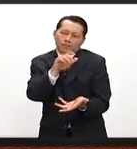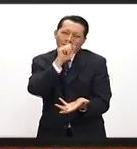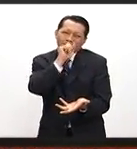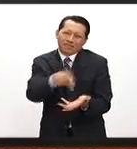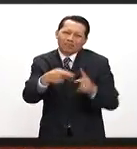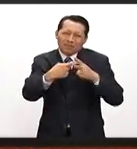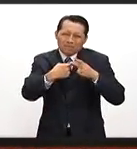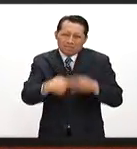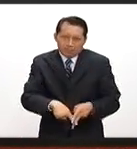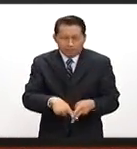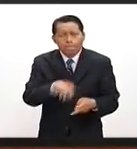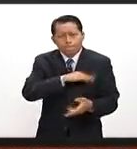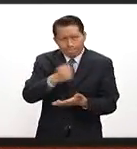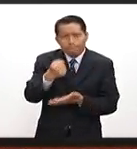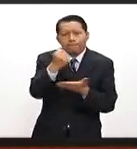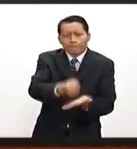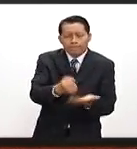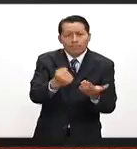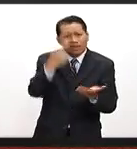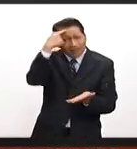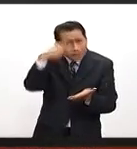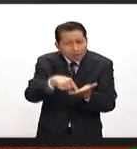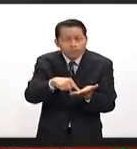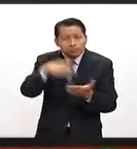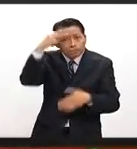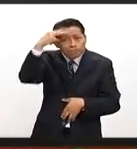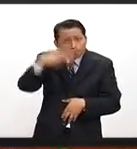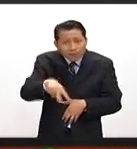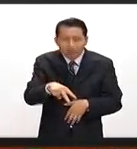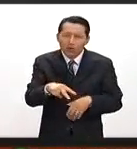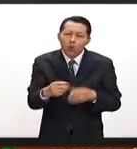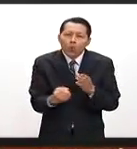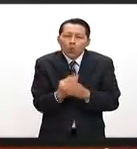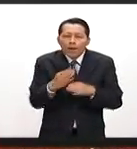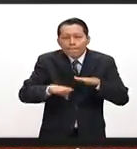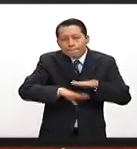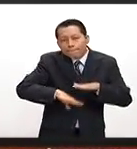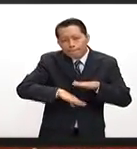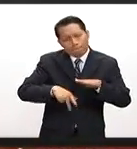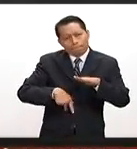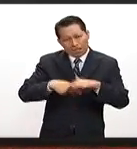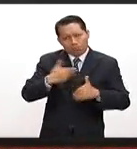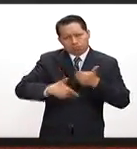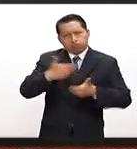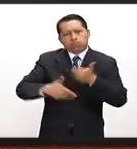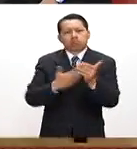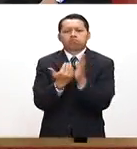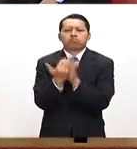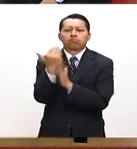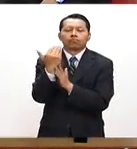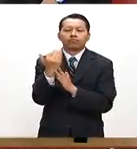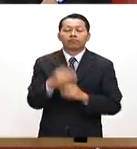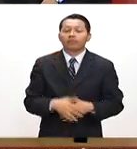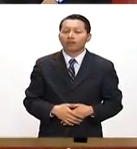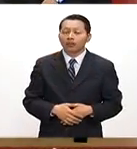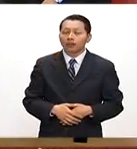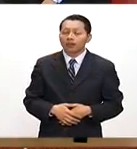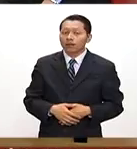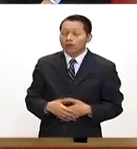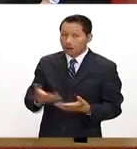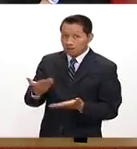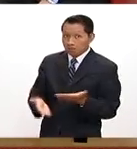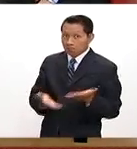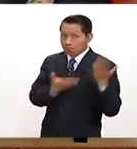tipo de proyectos. Entonces, creemos que en México es algo incipiente, pero cada vez se está viendo más. Traer a Richard Branson es